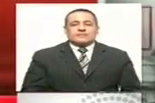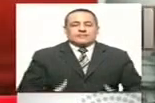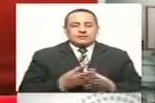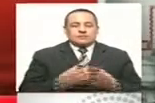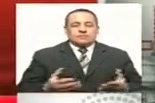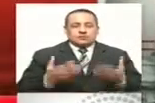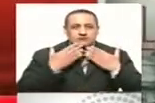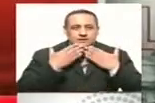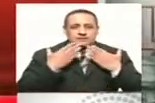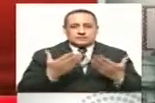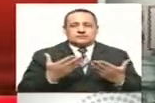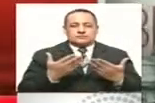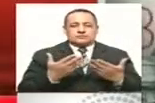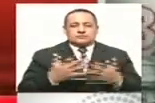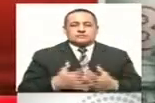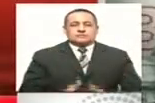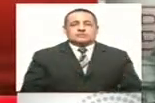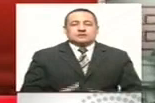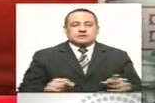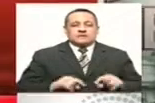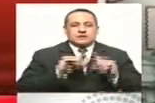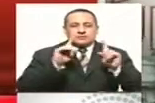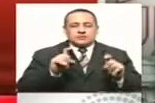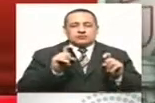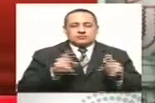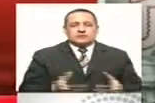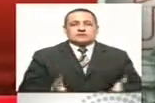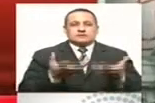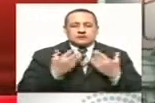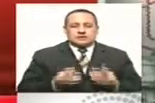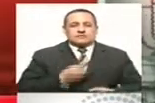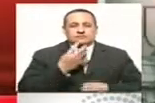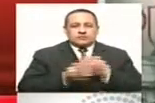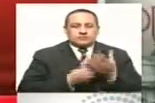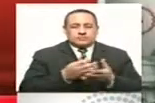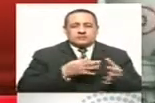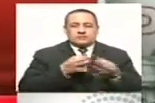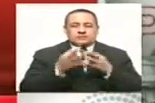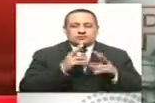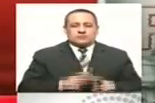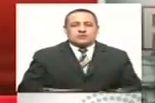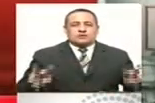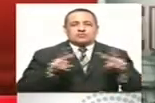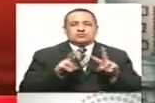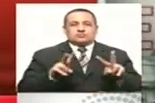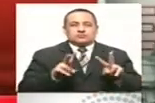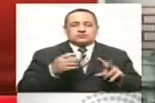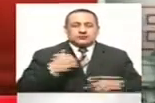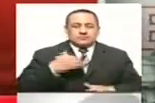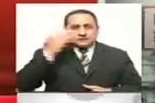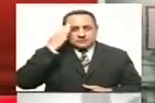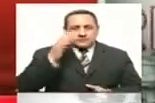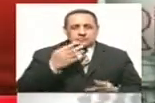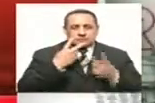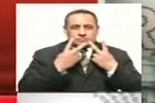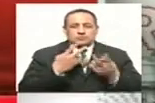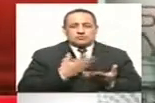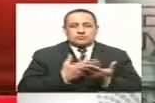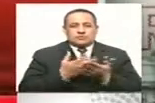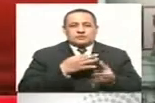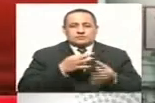Agradecemos las preguntas, los comentarios realizados, que son muy valiosos, los hemos anotado